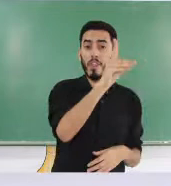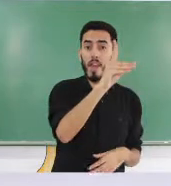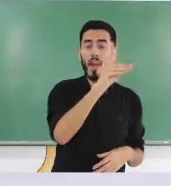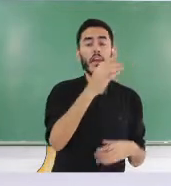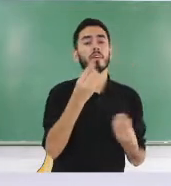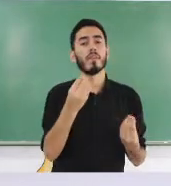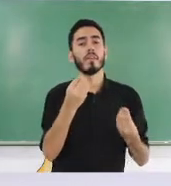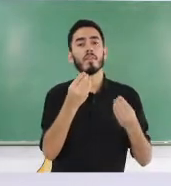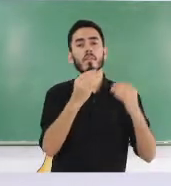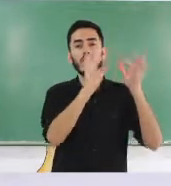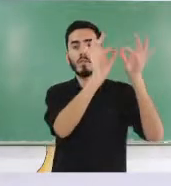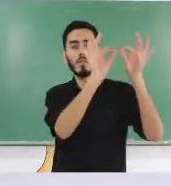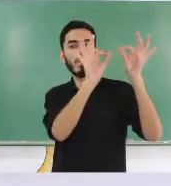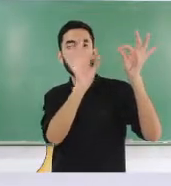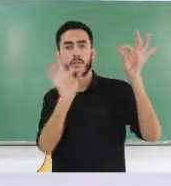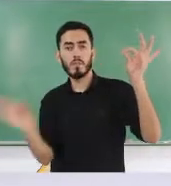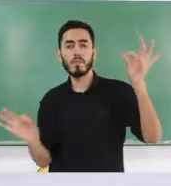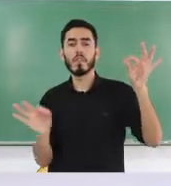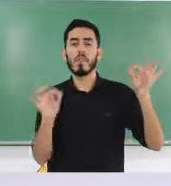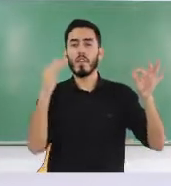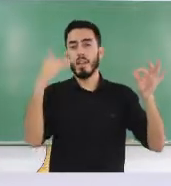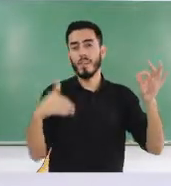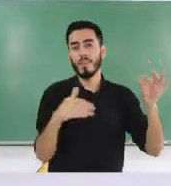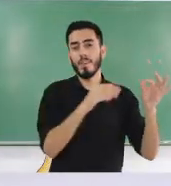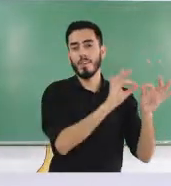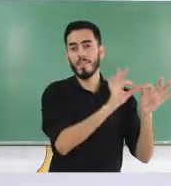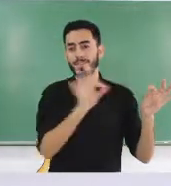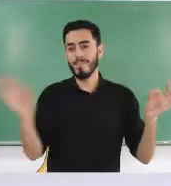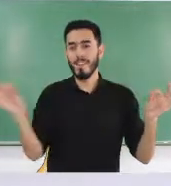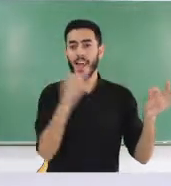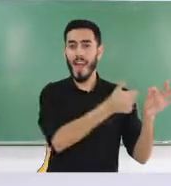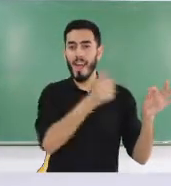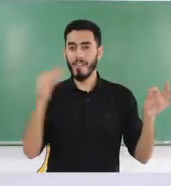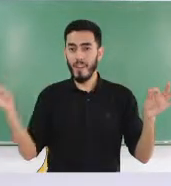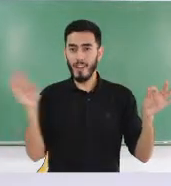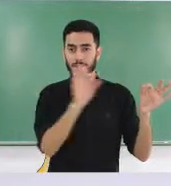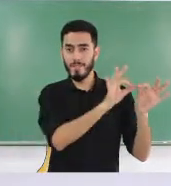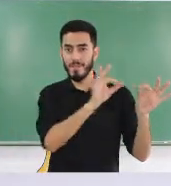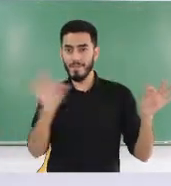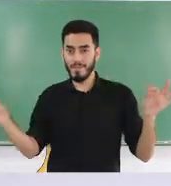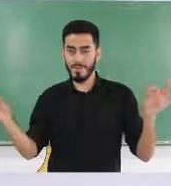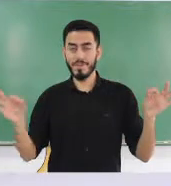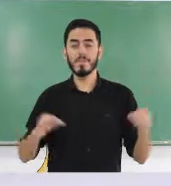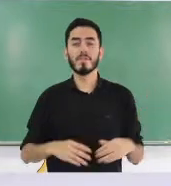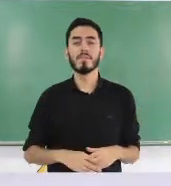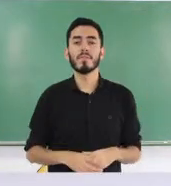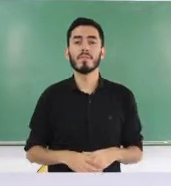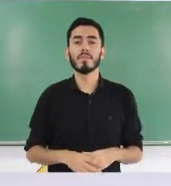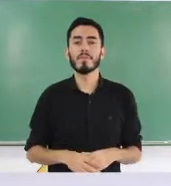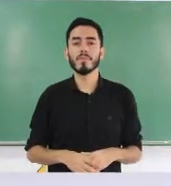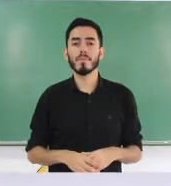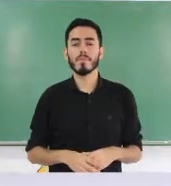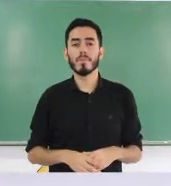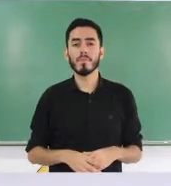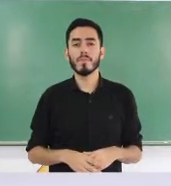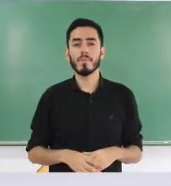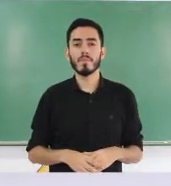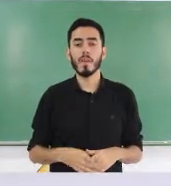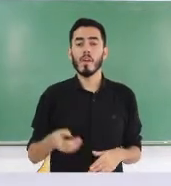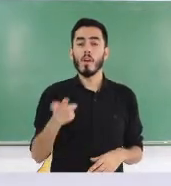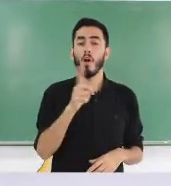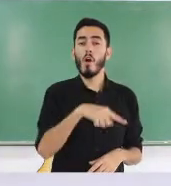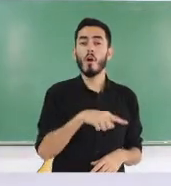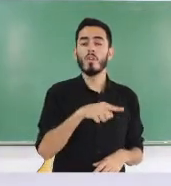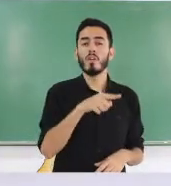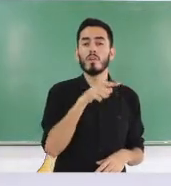la recta, con el segmento AB. Nuevamente, voy a unir el punto